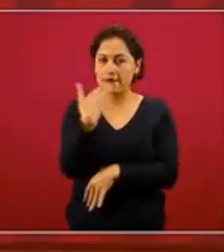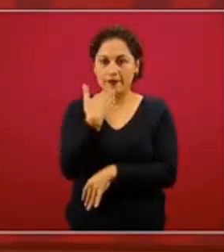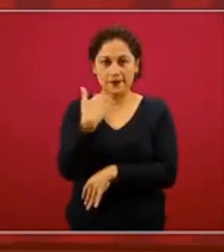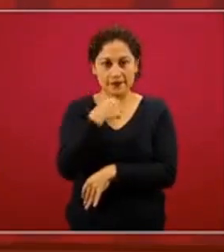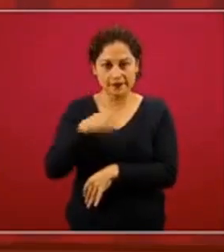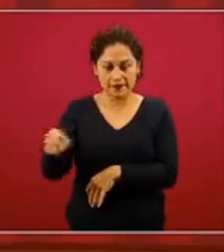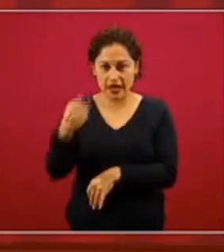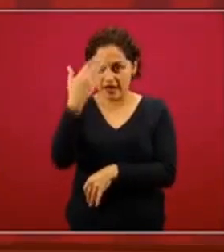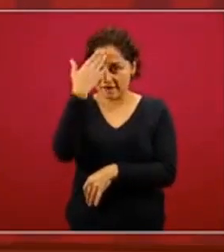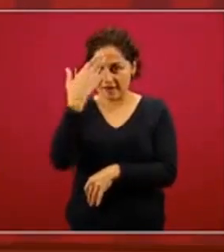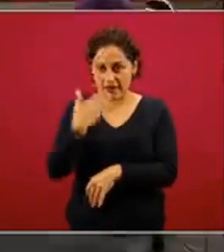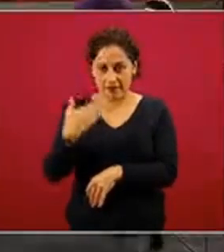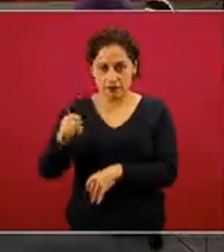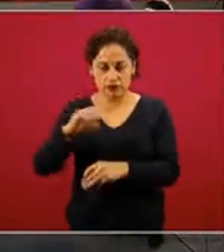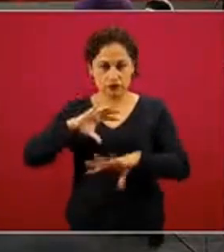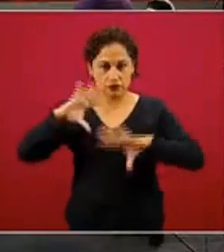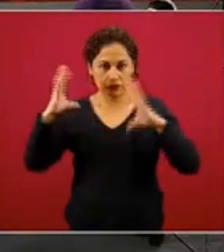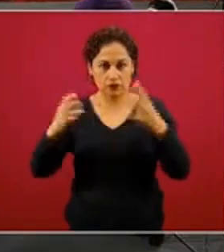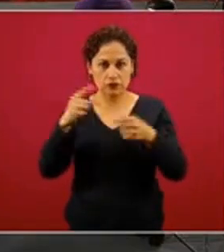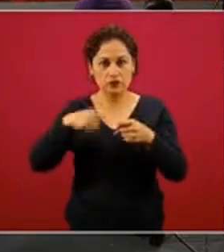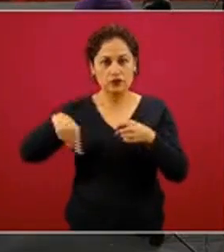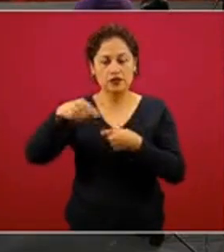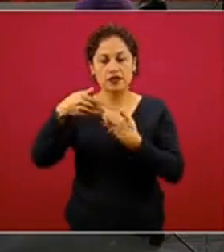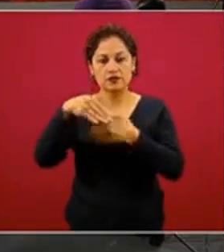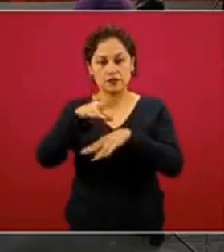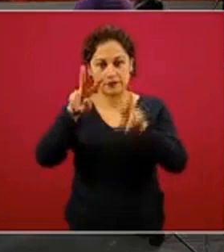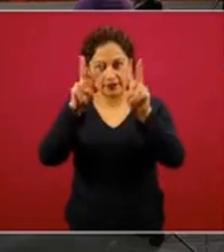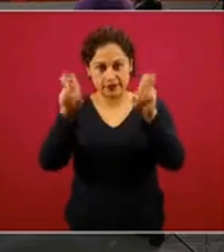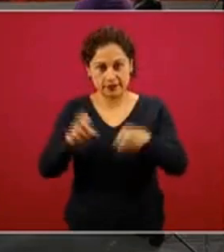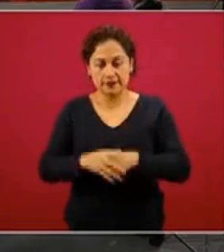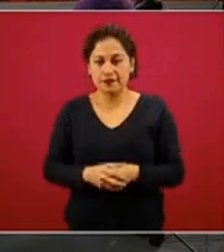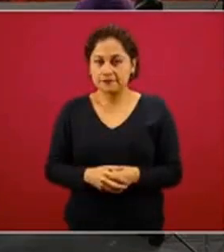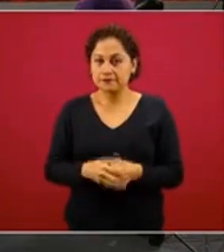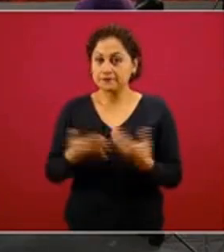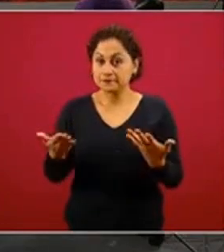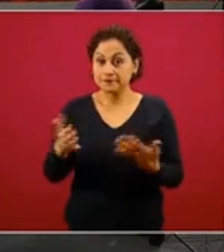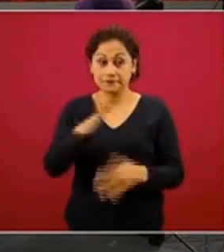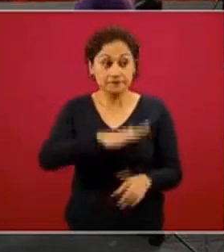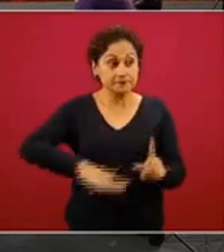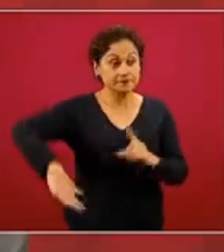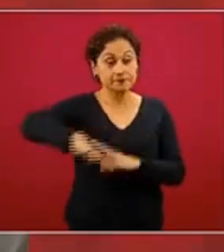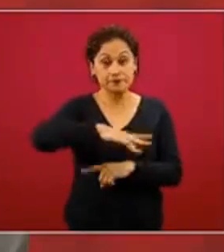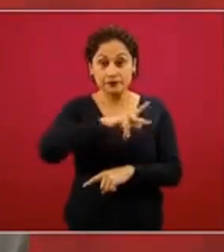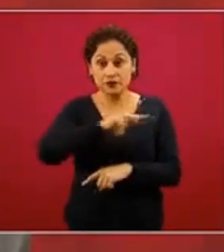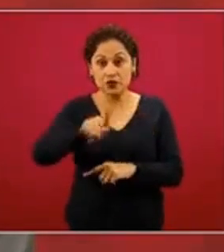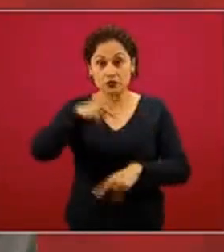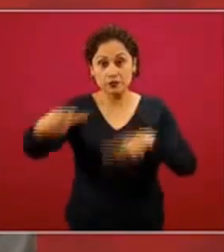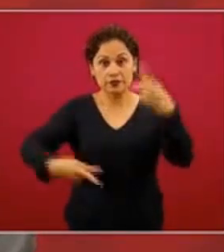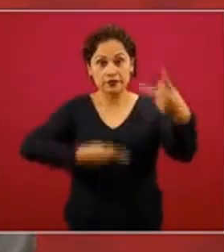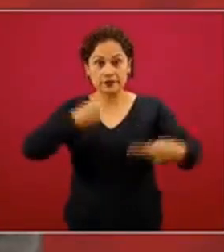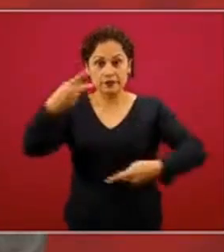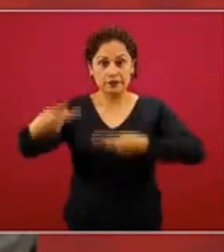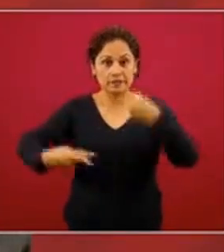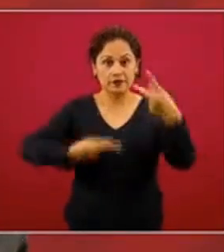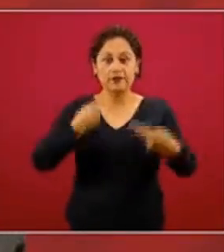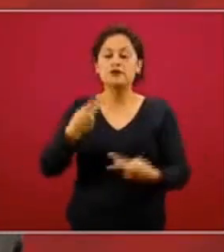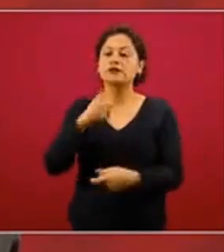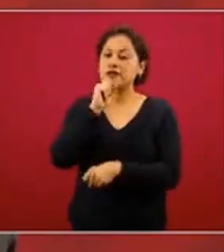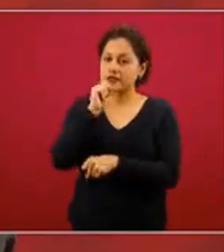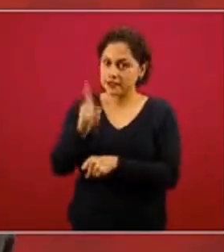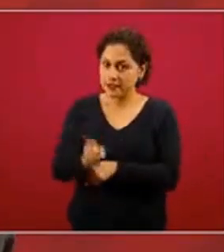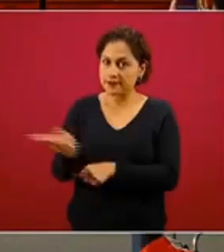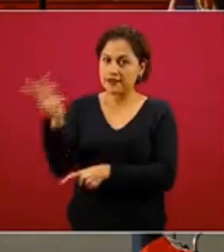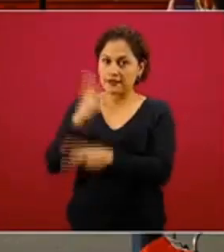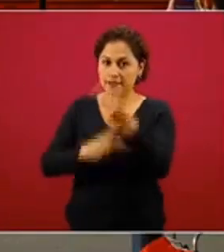mundial. Y a petición, por demanda popular, nos acompaña para hablar de